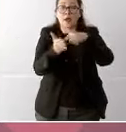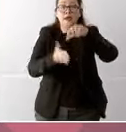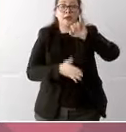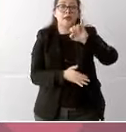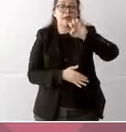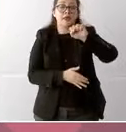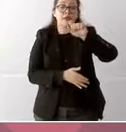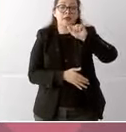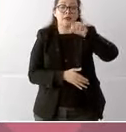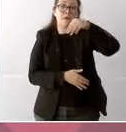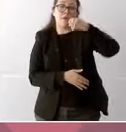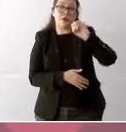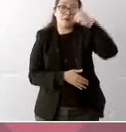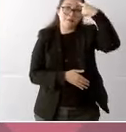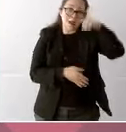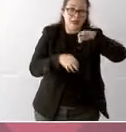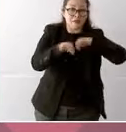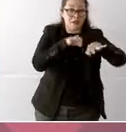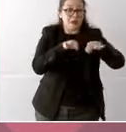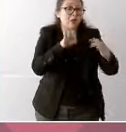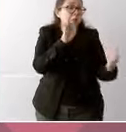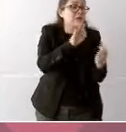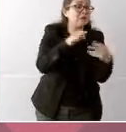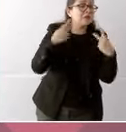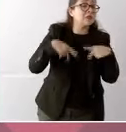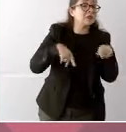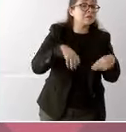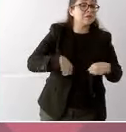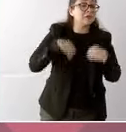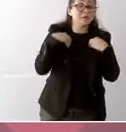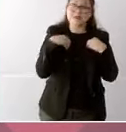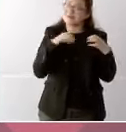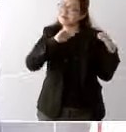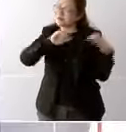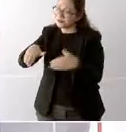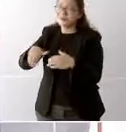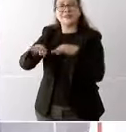para que haya trabajo. Por eso,